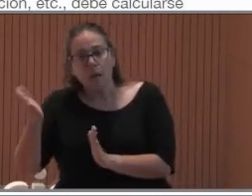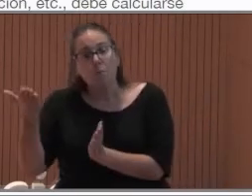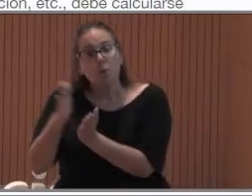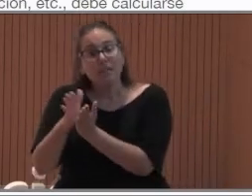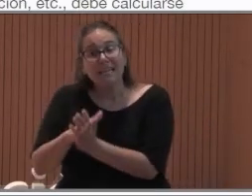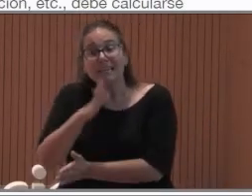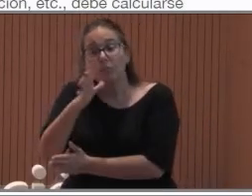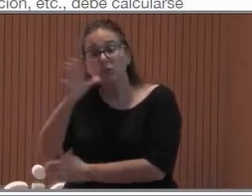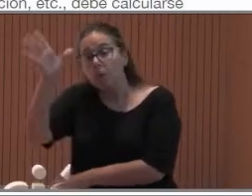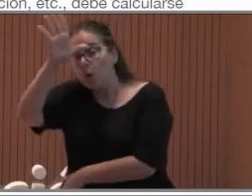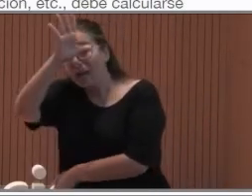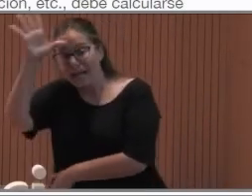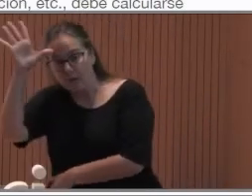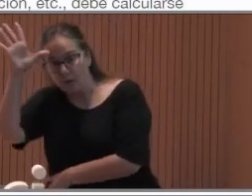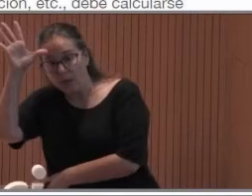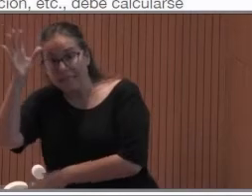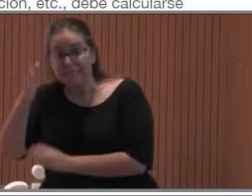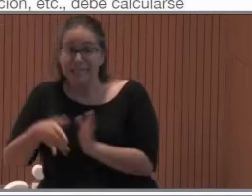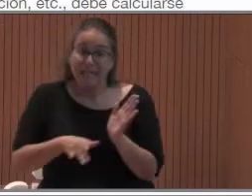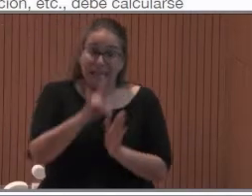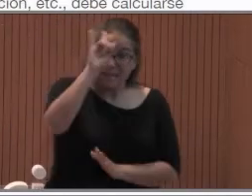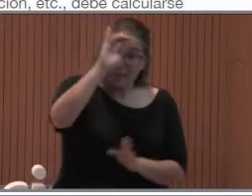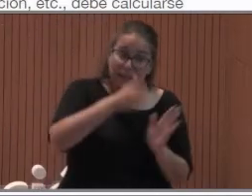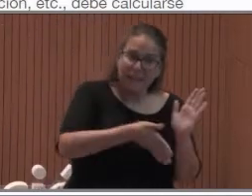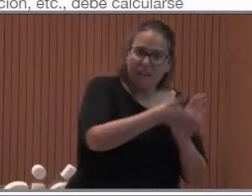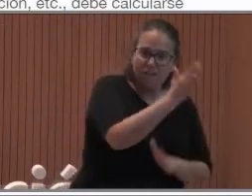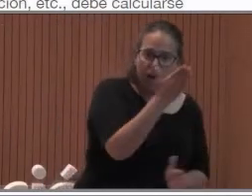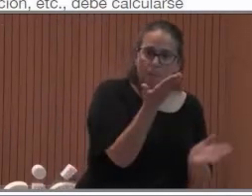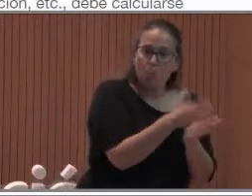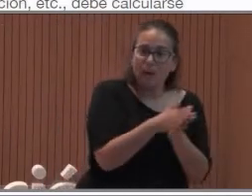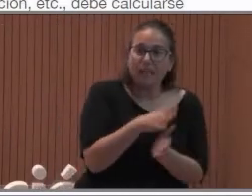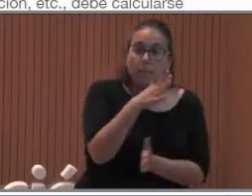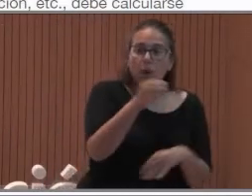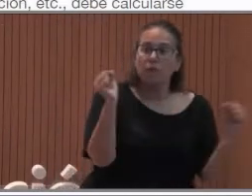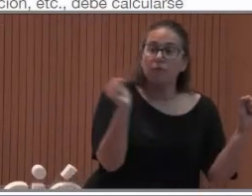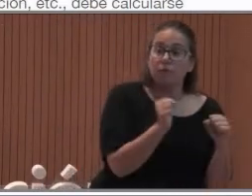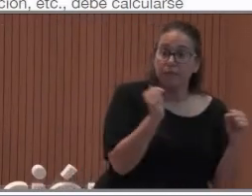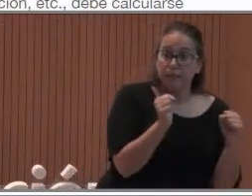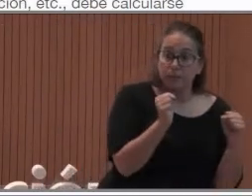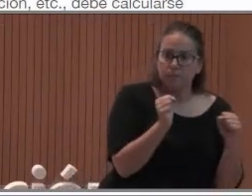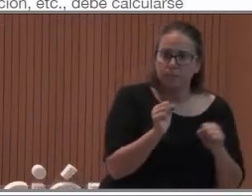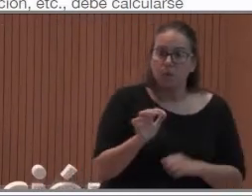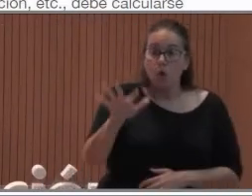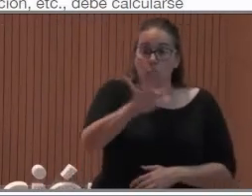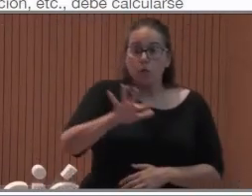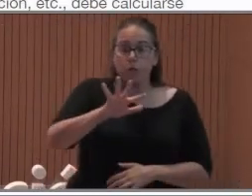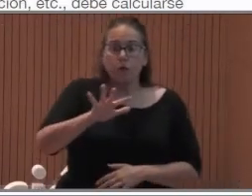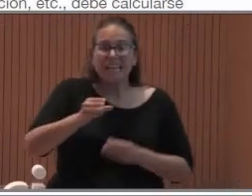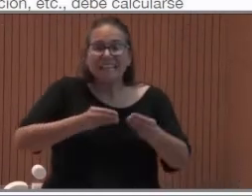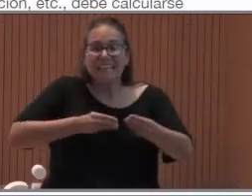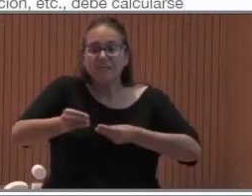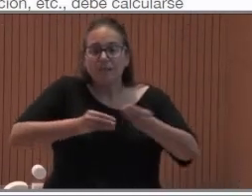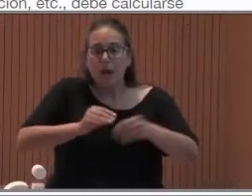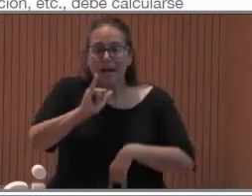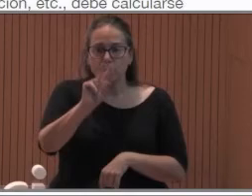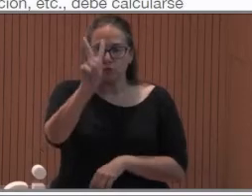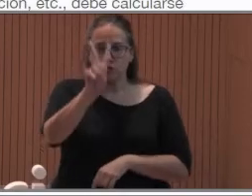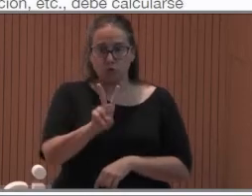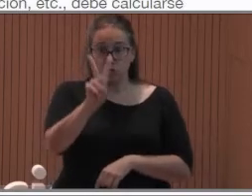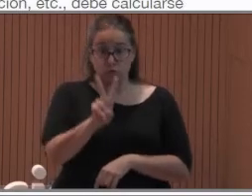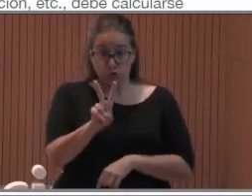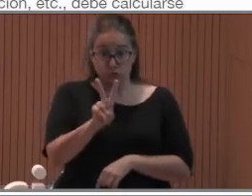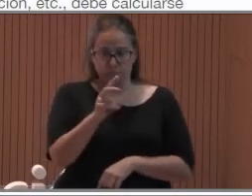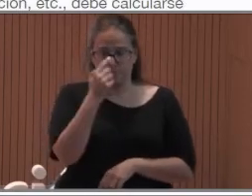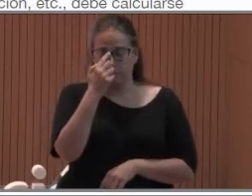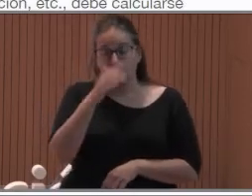izquierda es mortalidad por frío. Pero hay unos puntos de inflexión, es decir, en esa mortalidad por